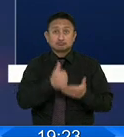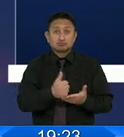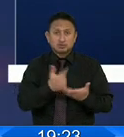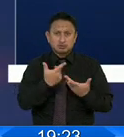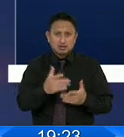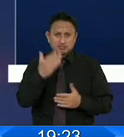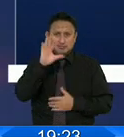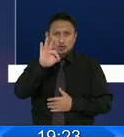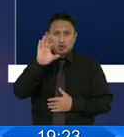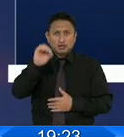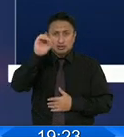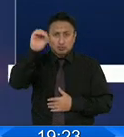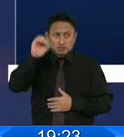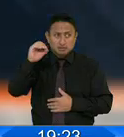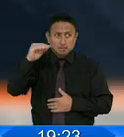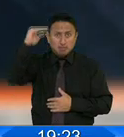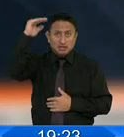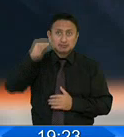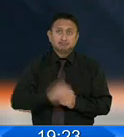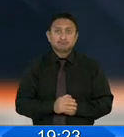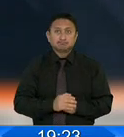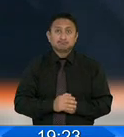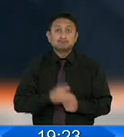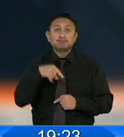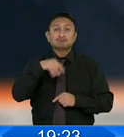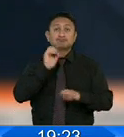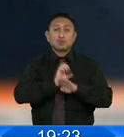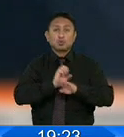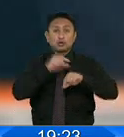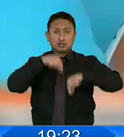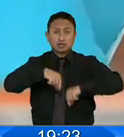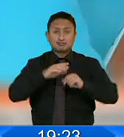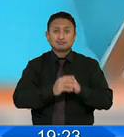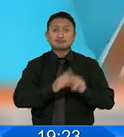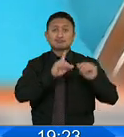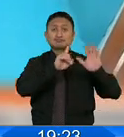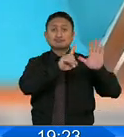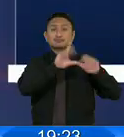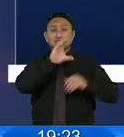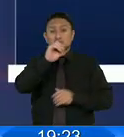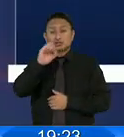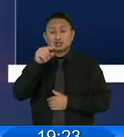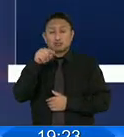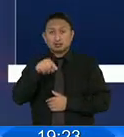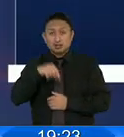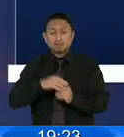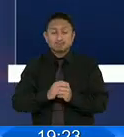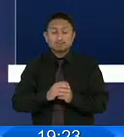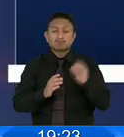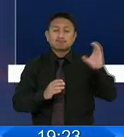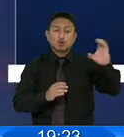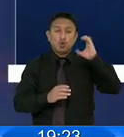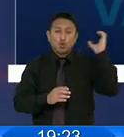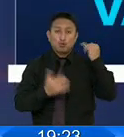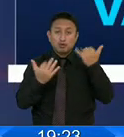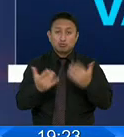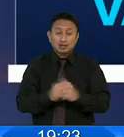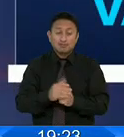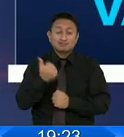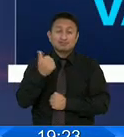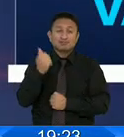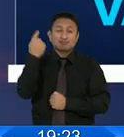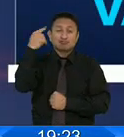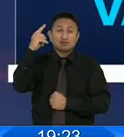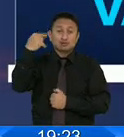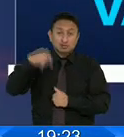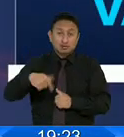encima del 90%, de la que el país ya ha recibido más de 600.000 dosis. Colombia, en cambio, está a la espera de 10 millones de dosis de la